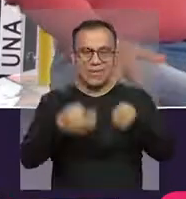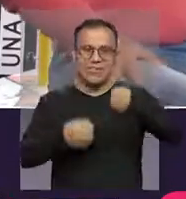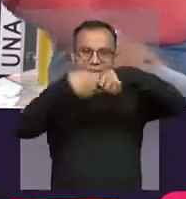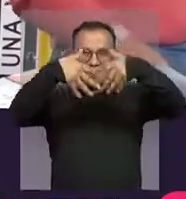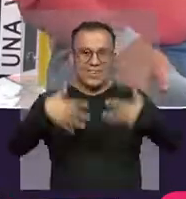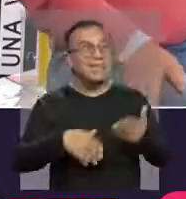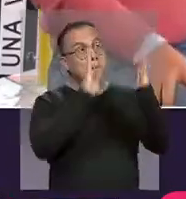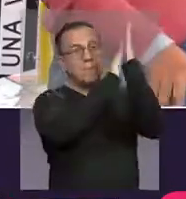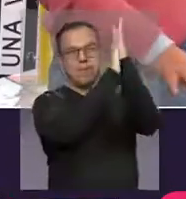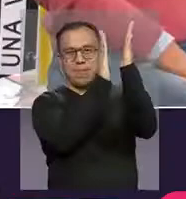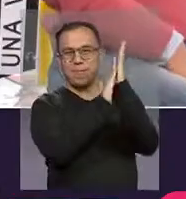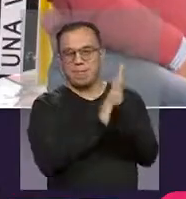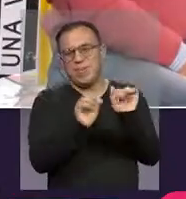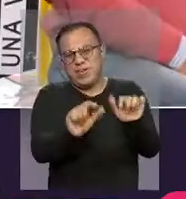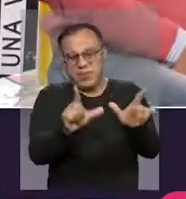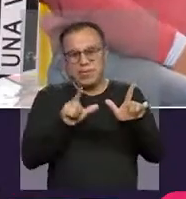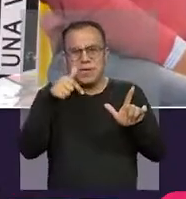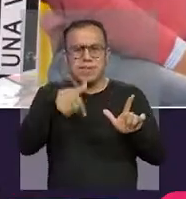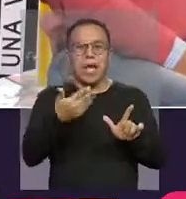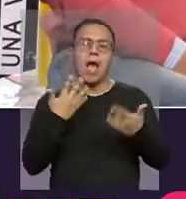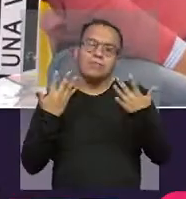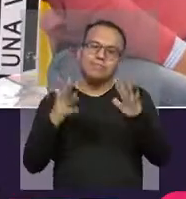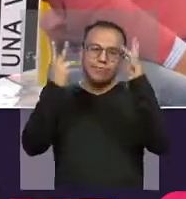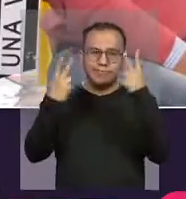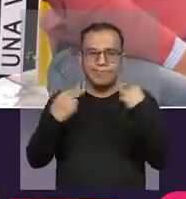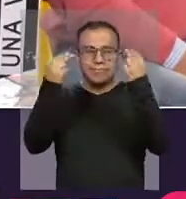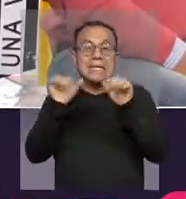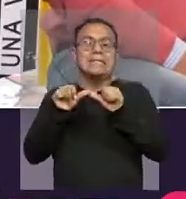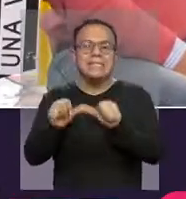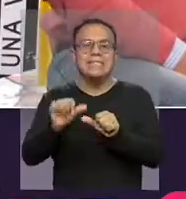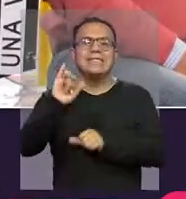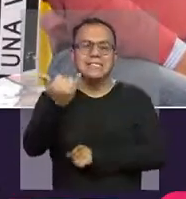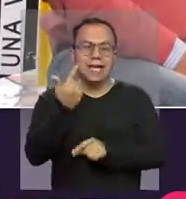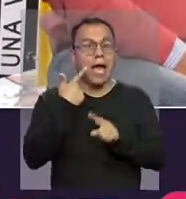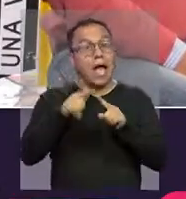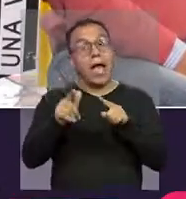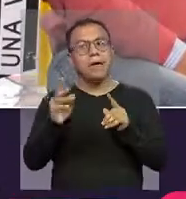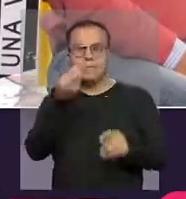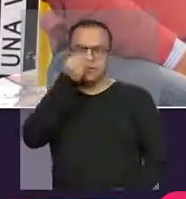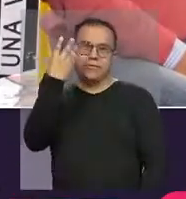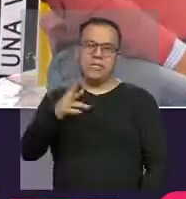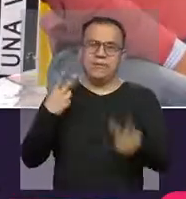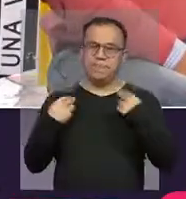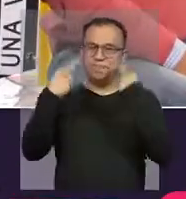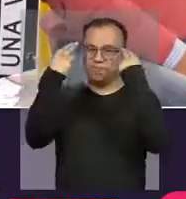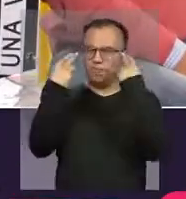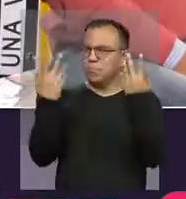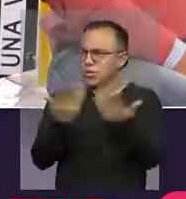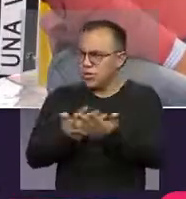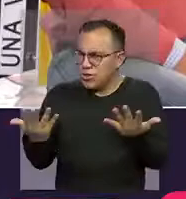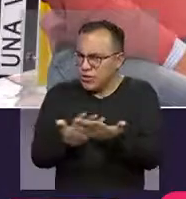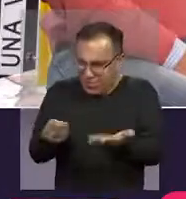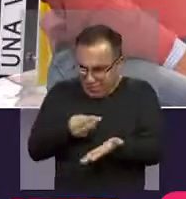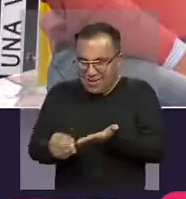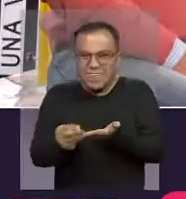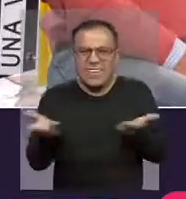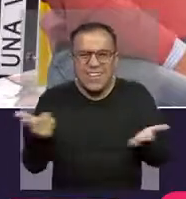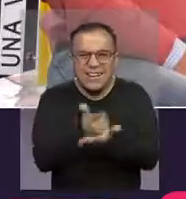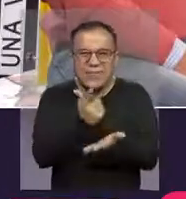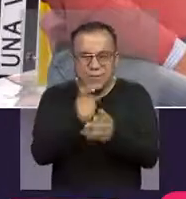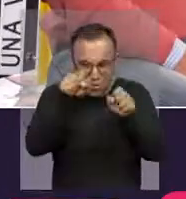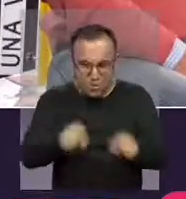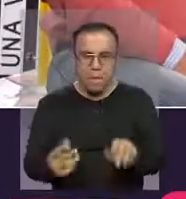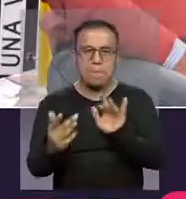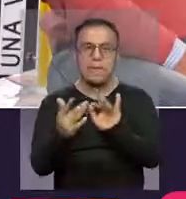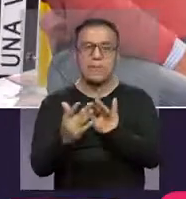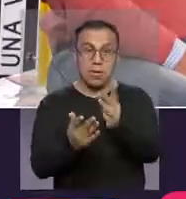historia colgado en la pared que un diploma que realmente es un vestigio, un residuo, a veces inservible de vanidad. ¿Dónde podemos encontrar este libro? ¿Cómo podemos ponernos